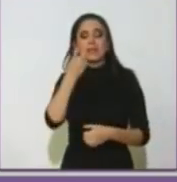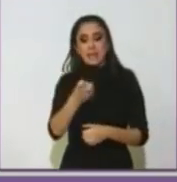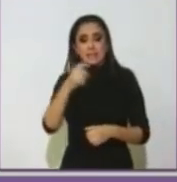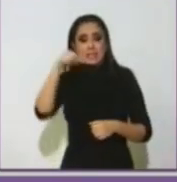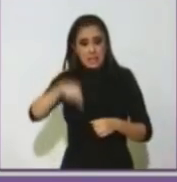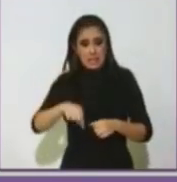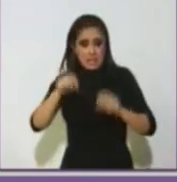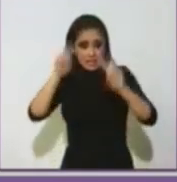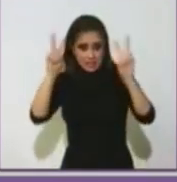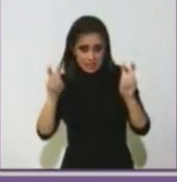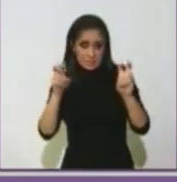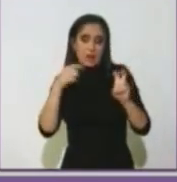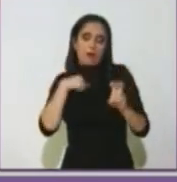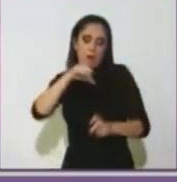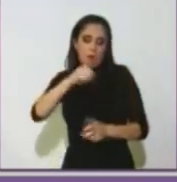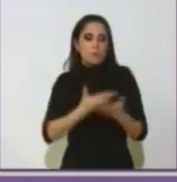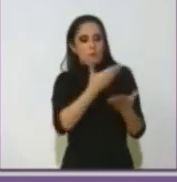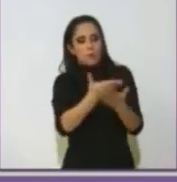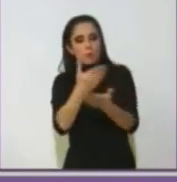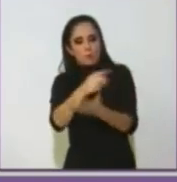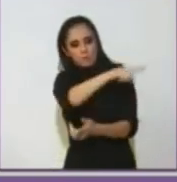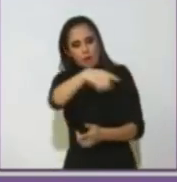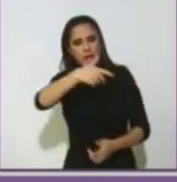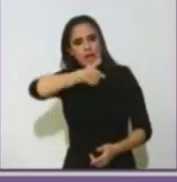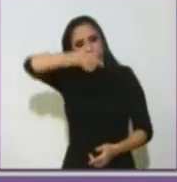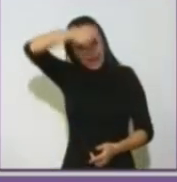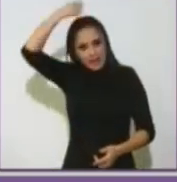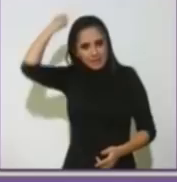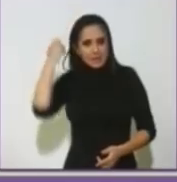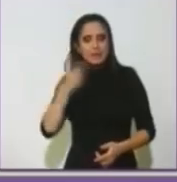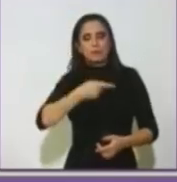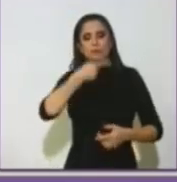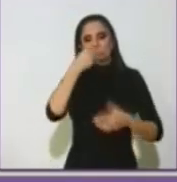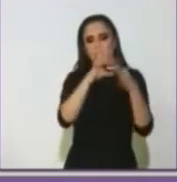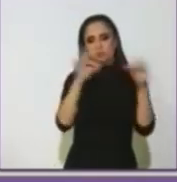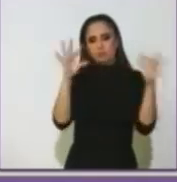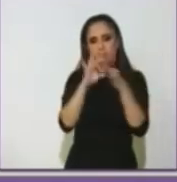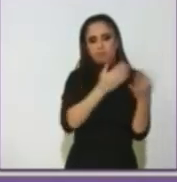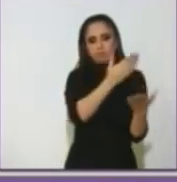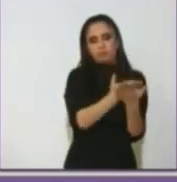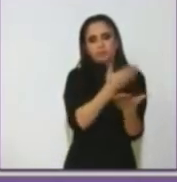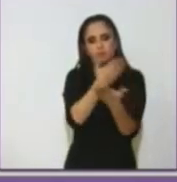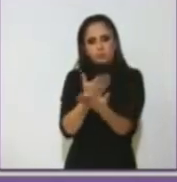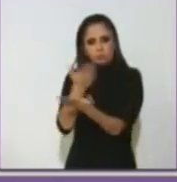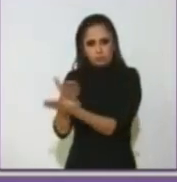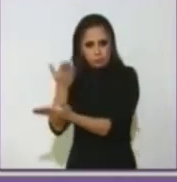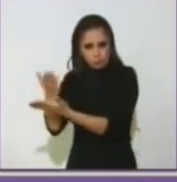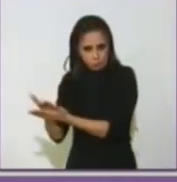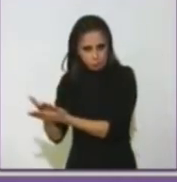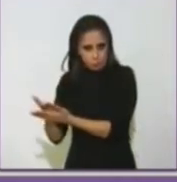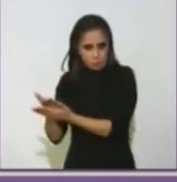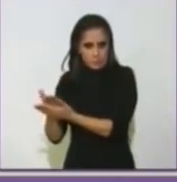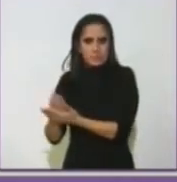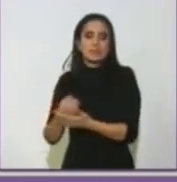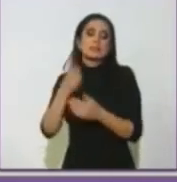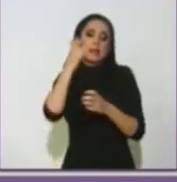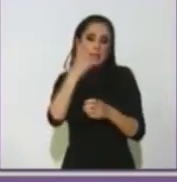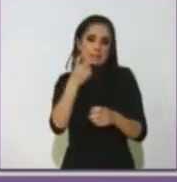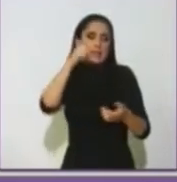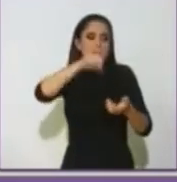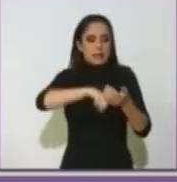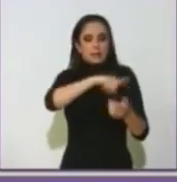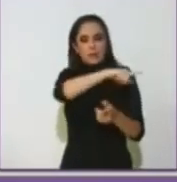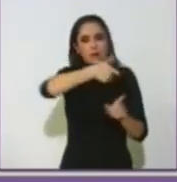le proponemos a los candidatos que recuerden muy bien este hace este tema se ha puesto en la mesa en acuerdo de los